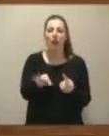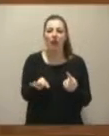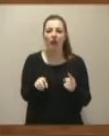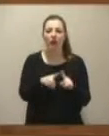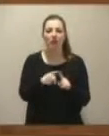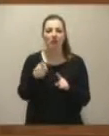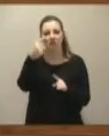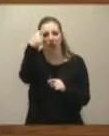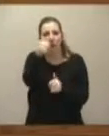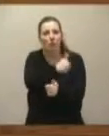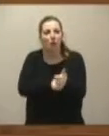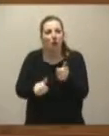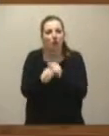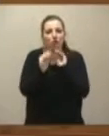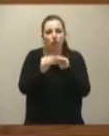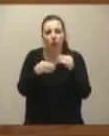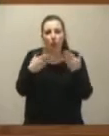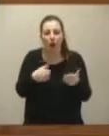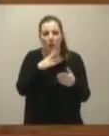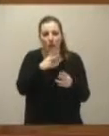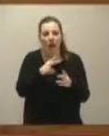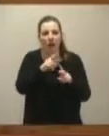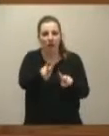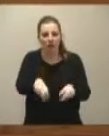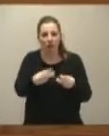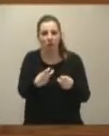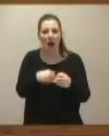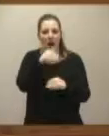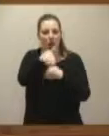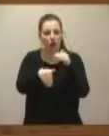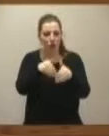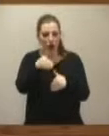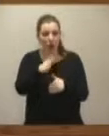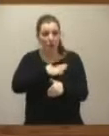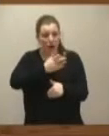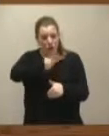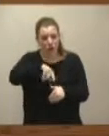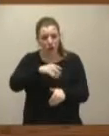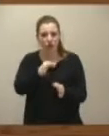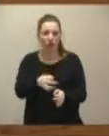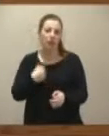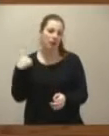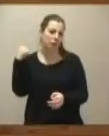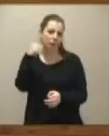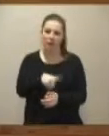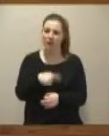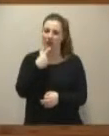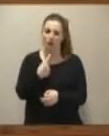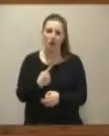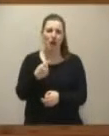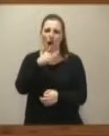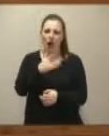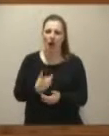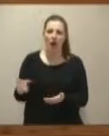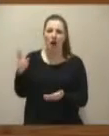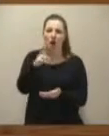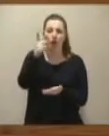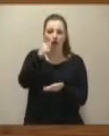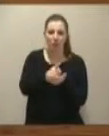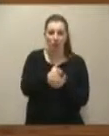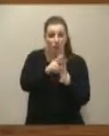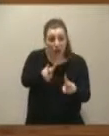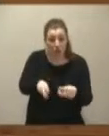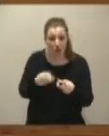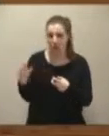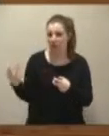sus prioridades a la hora de abordar la reforma electoral. Para nosotros, siempre lo dijimos, lo volvemos a repetir ahora, esa es una reforma que hay que hacer,